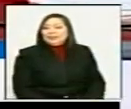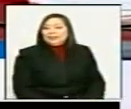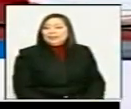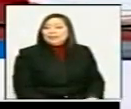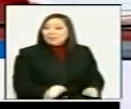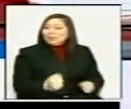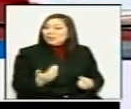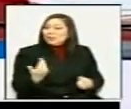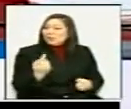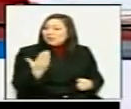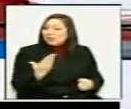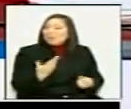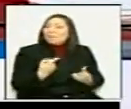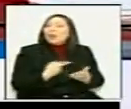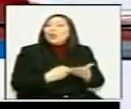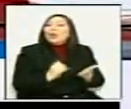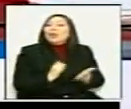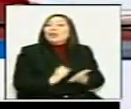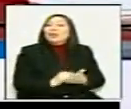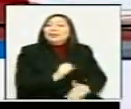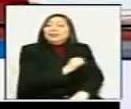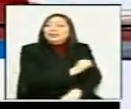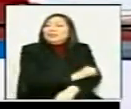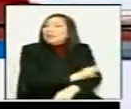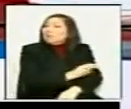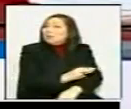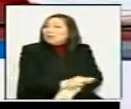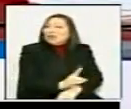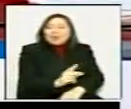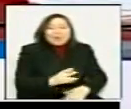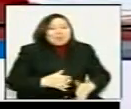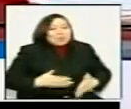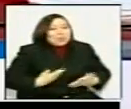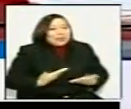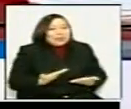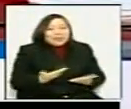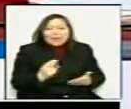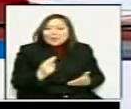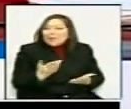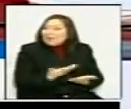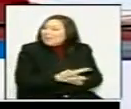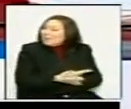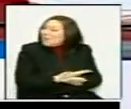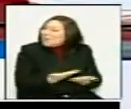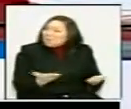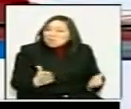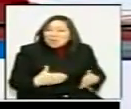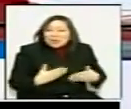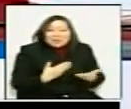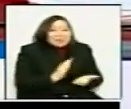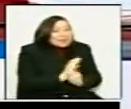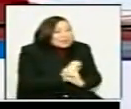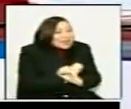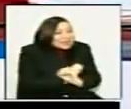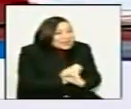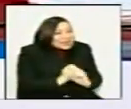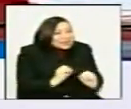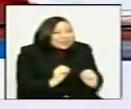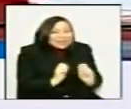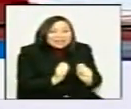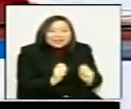es simplemente porque en San Martín no pudo hacer sus fechorías, porque nadie se lo